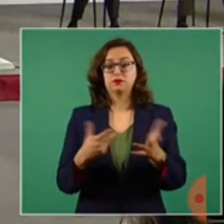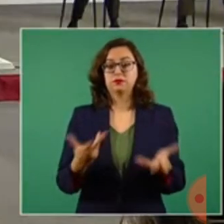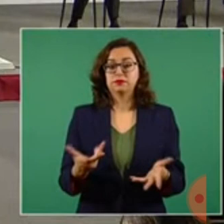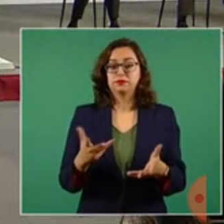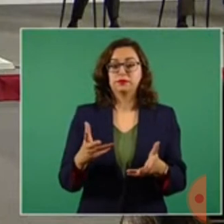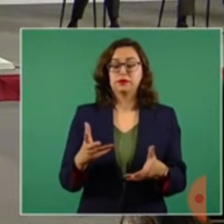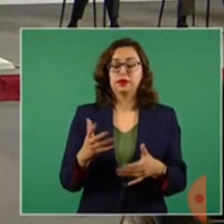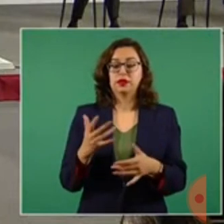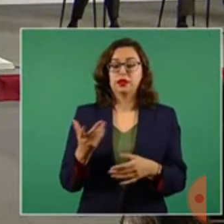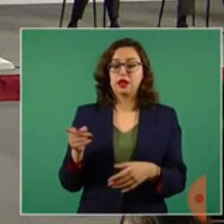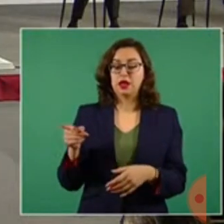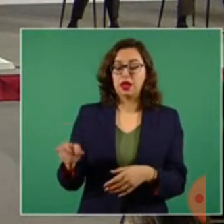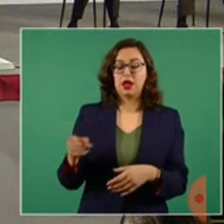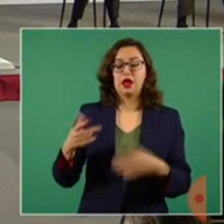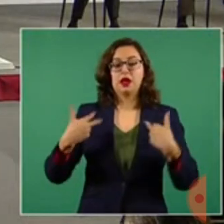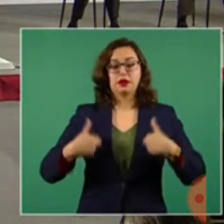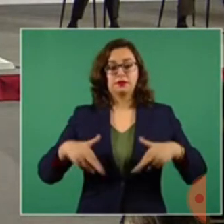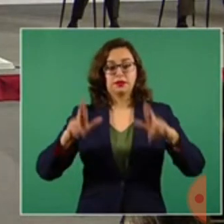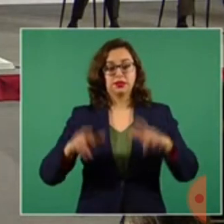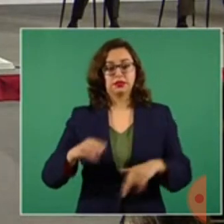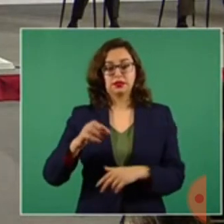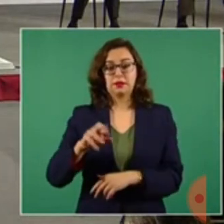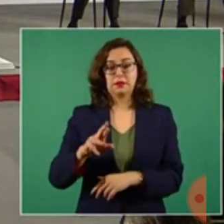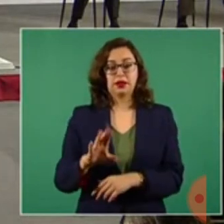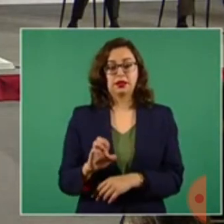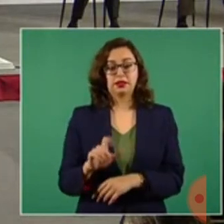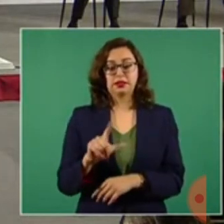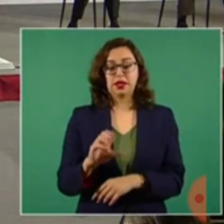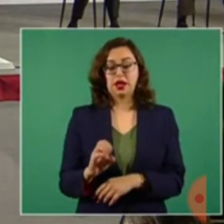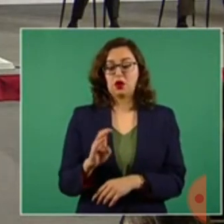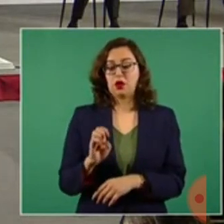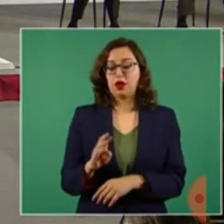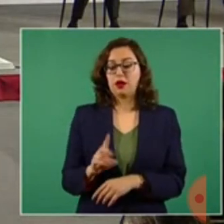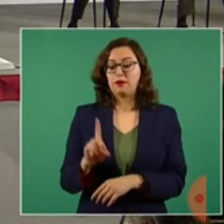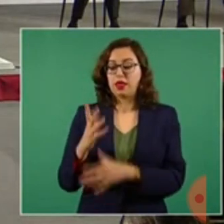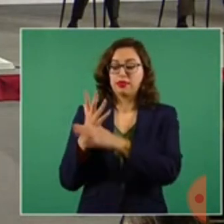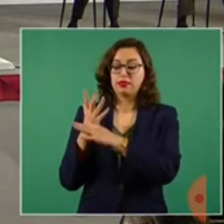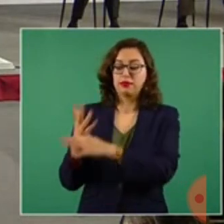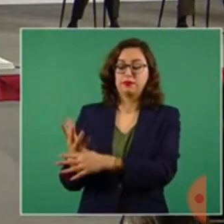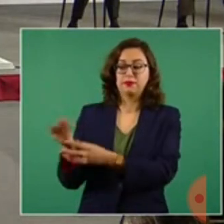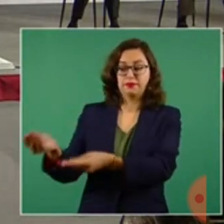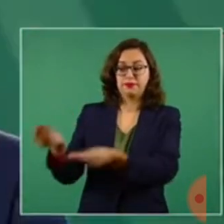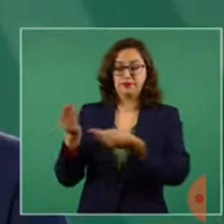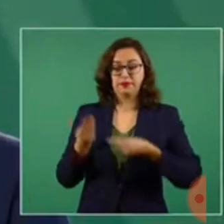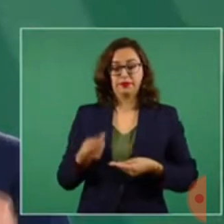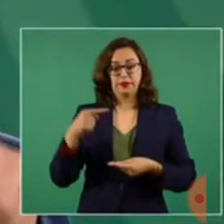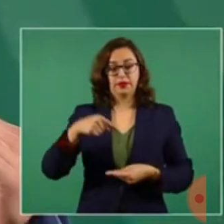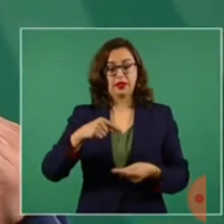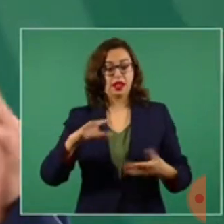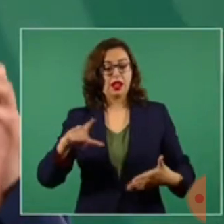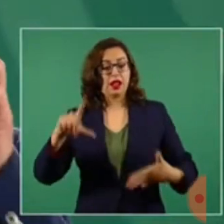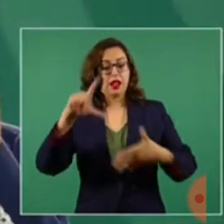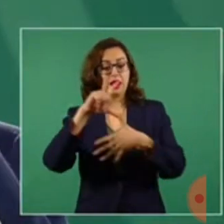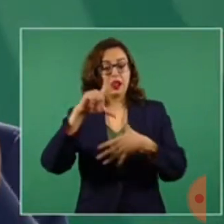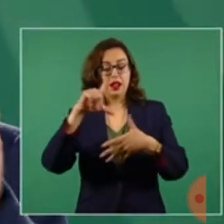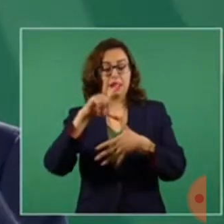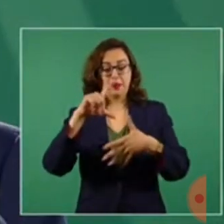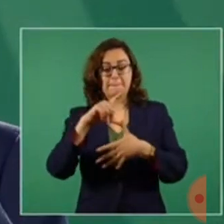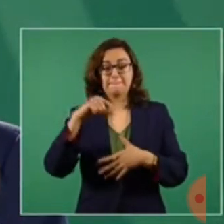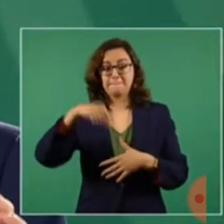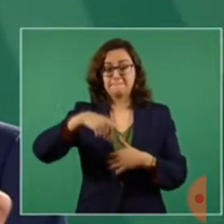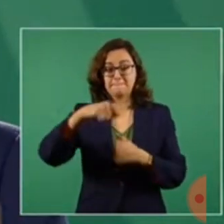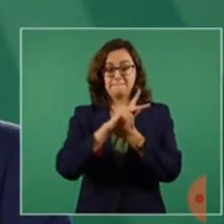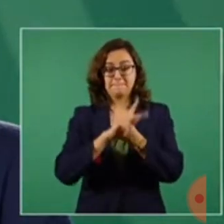amablemente me comparte el canciller Marcelo Ebrard, somos en este momento uno de los países de América Latina que tiene el